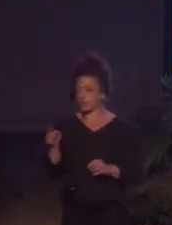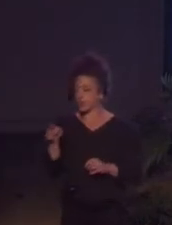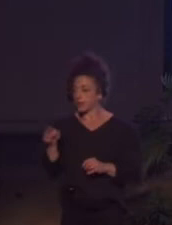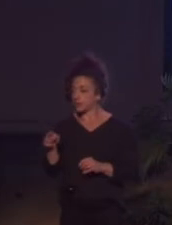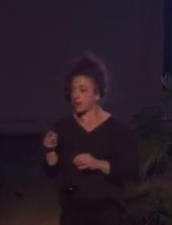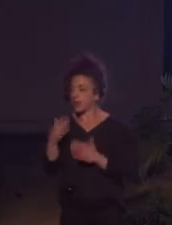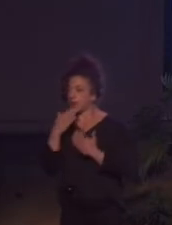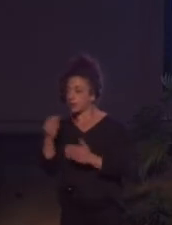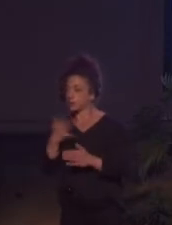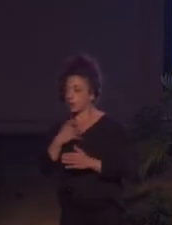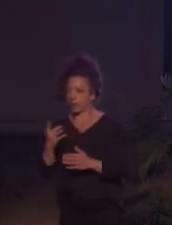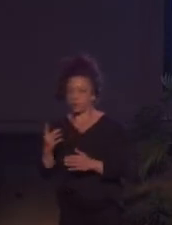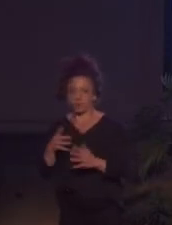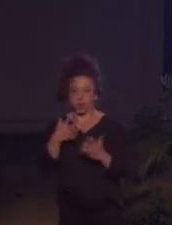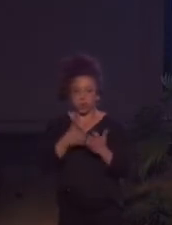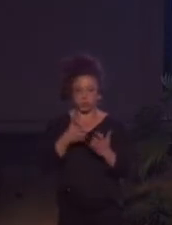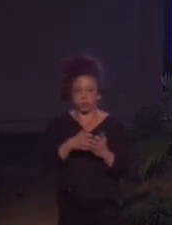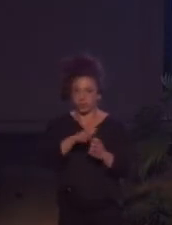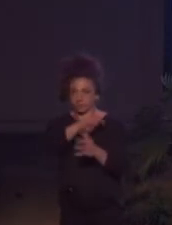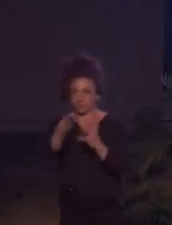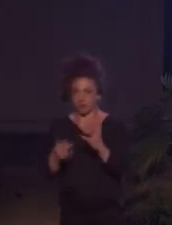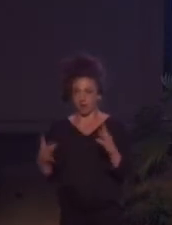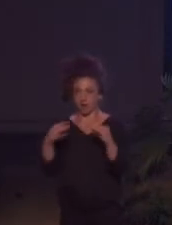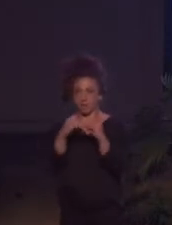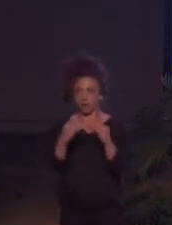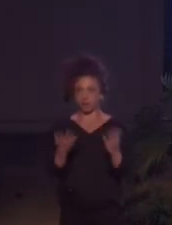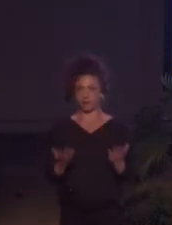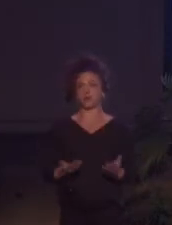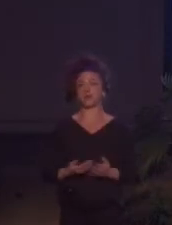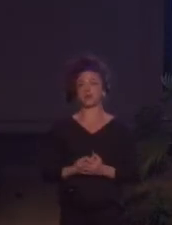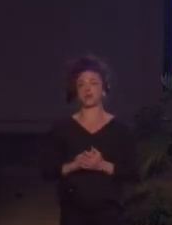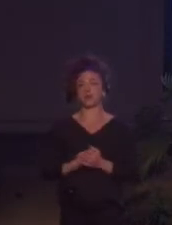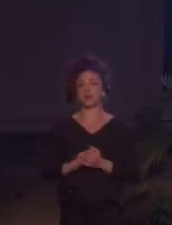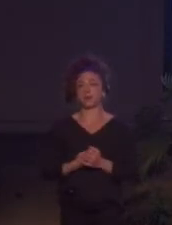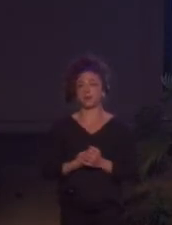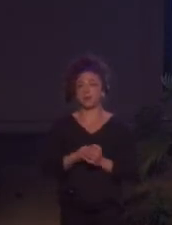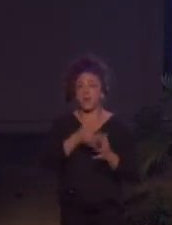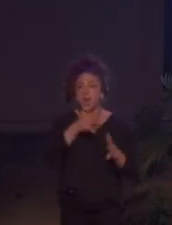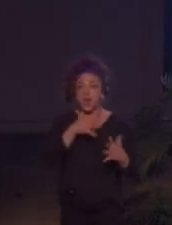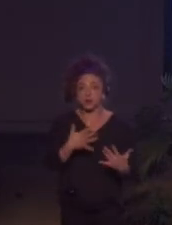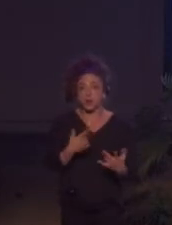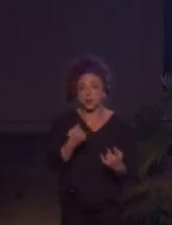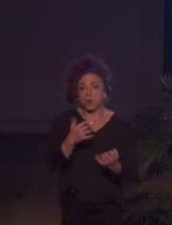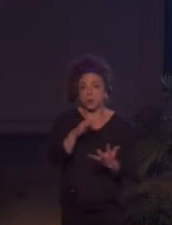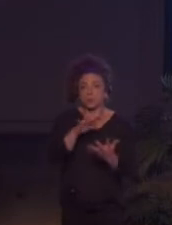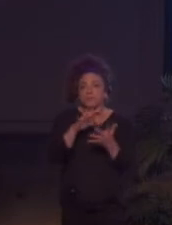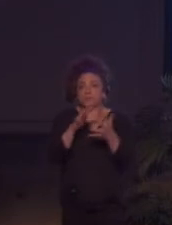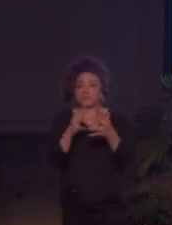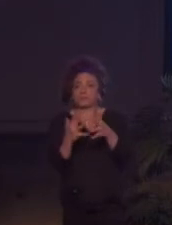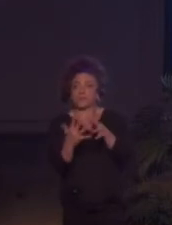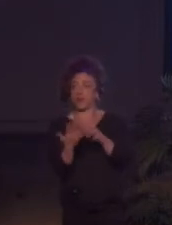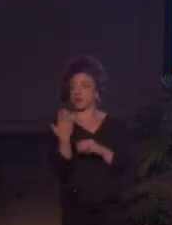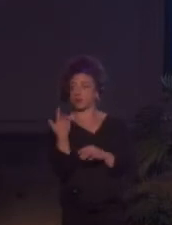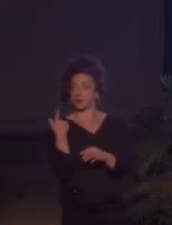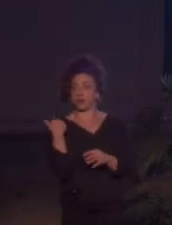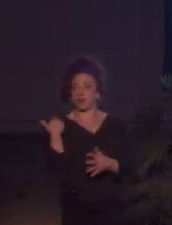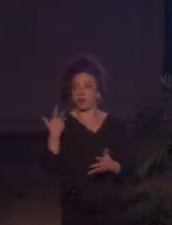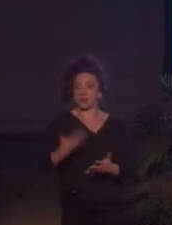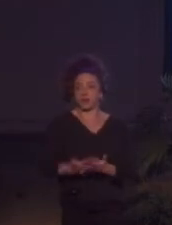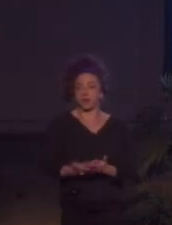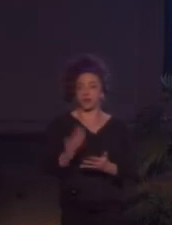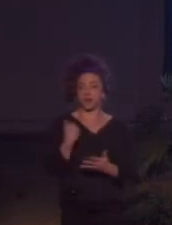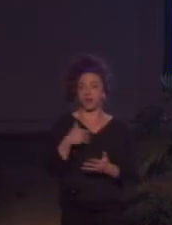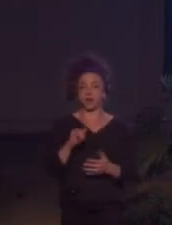luchas, ¿no? También mirar otras luchas. Sí que es verdad que esto poco a poco está cambiando. Y desde hace un tiempo hay mucha